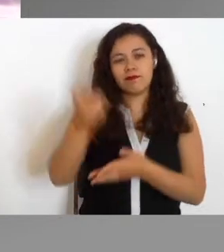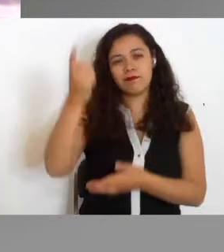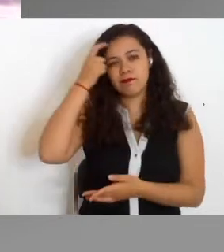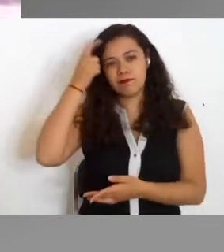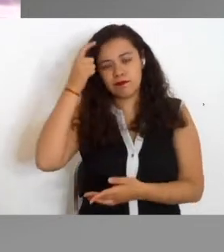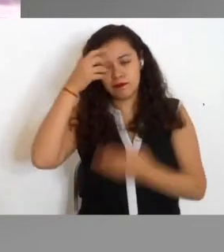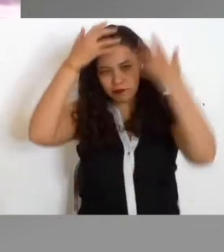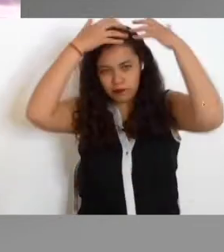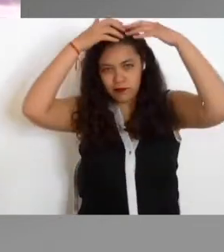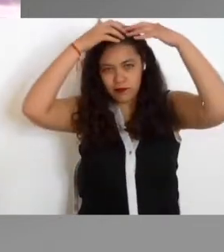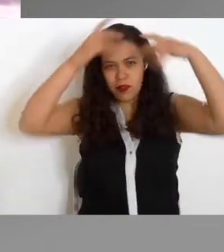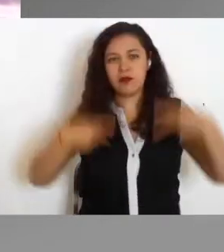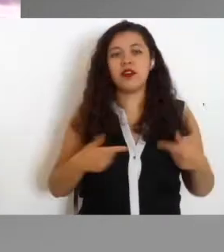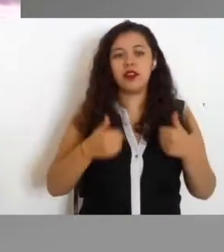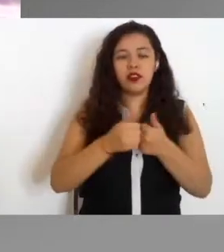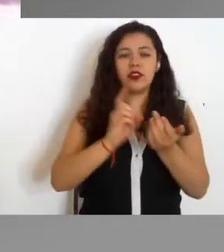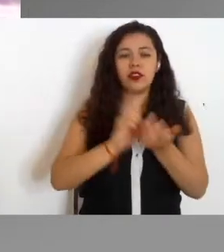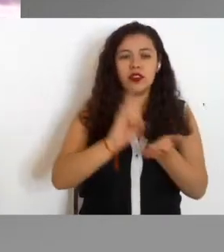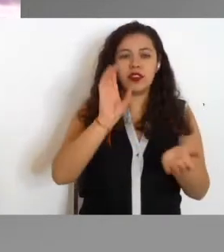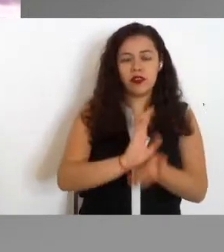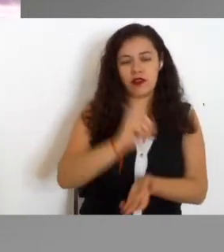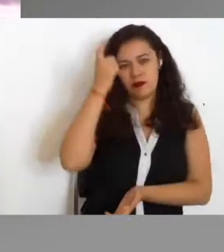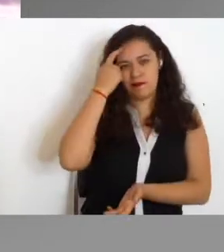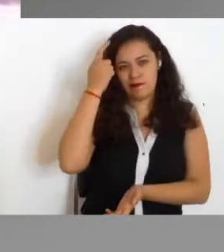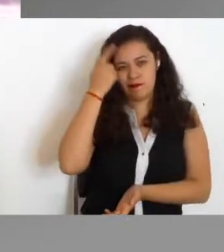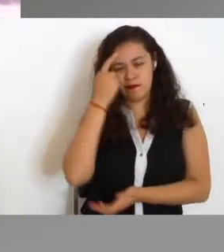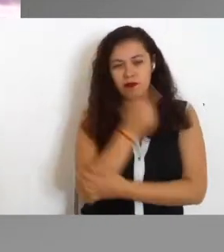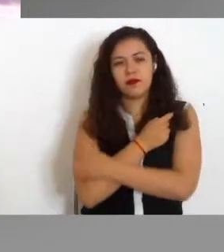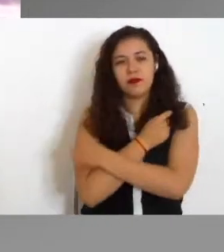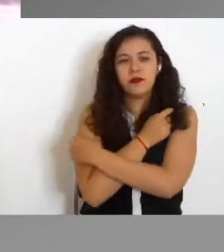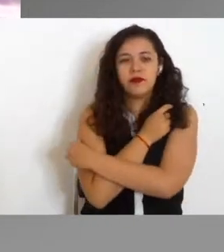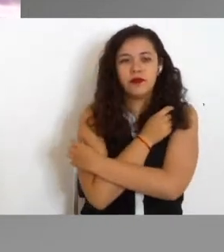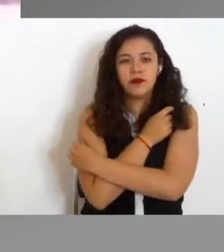las personas consideradas con discapacidad intelectual.